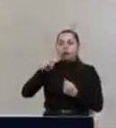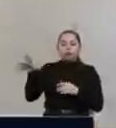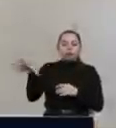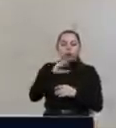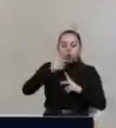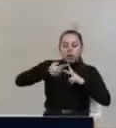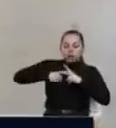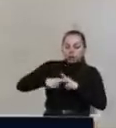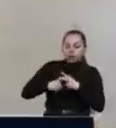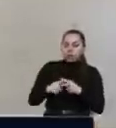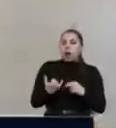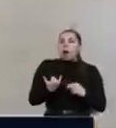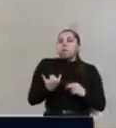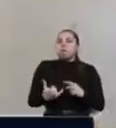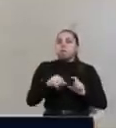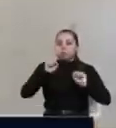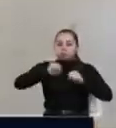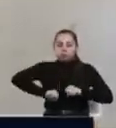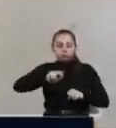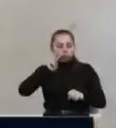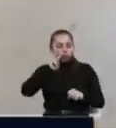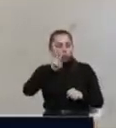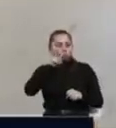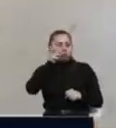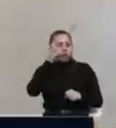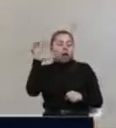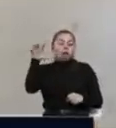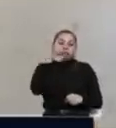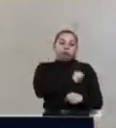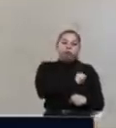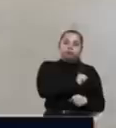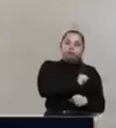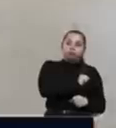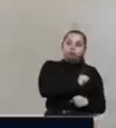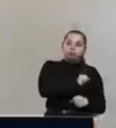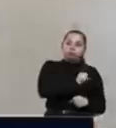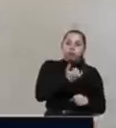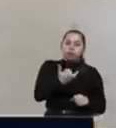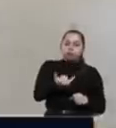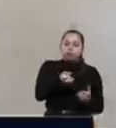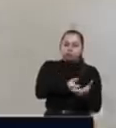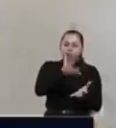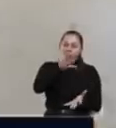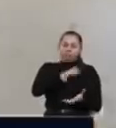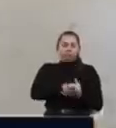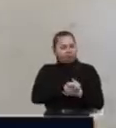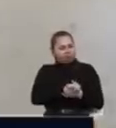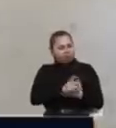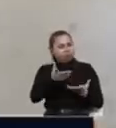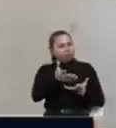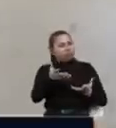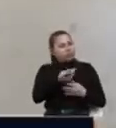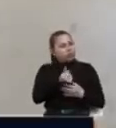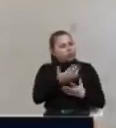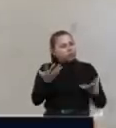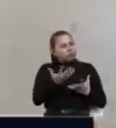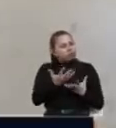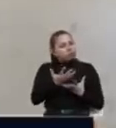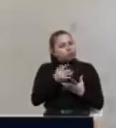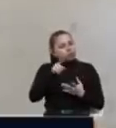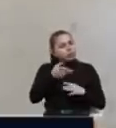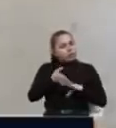herramientas de que dispone para la detección de esas fortunas, pero con la contribución